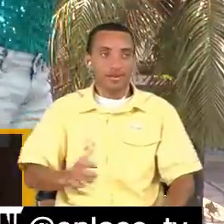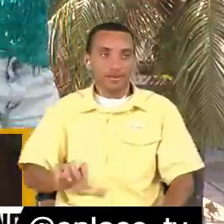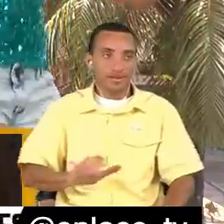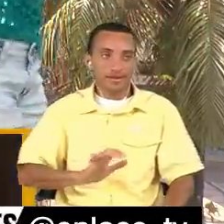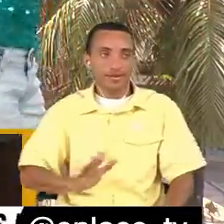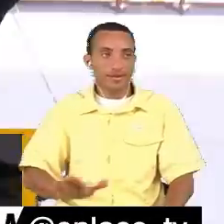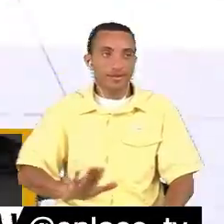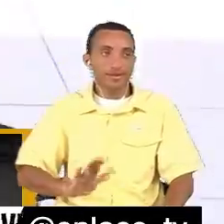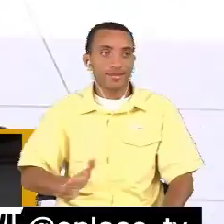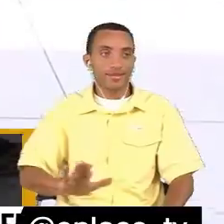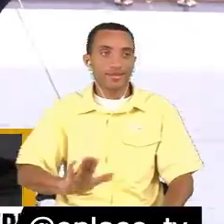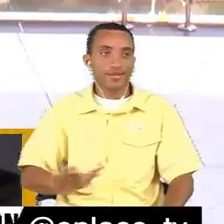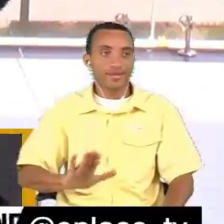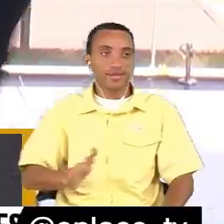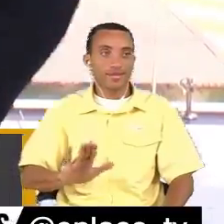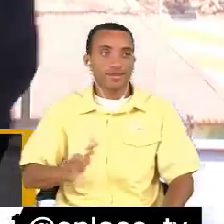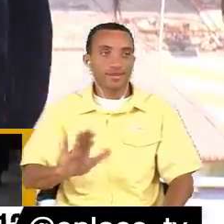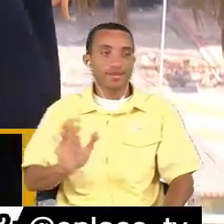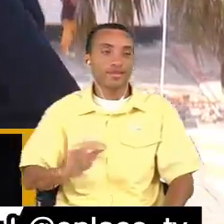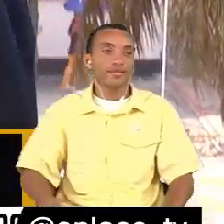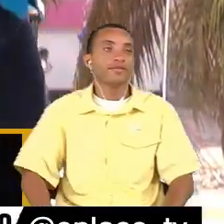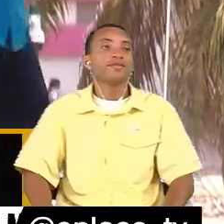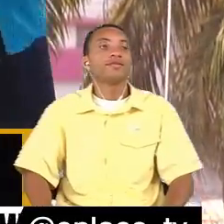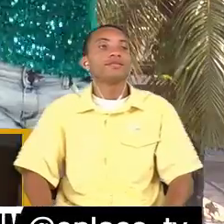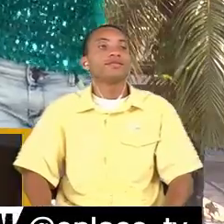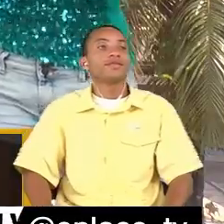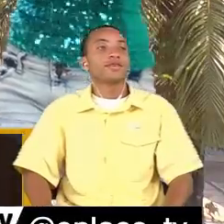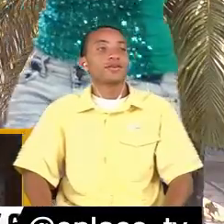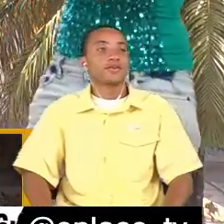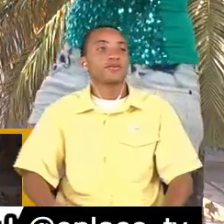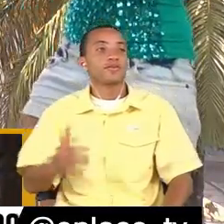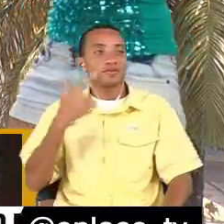Cucaracha, cucaracha, cucaracha, perfecto. Muy bien,